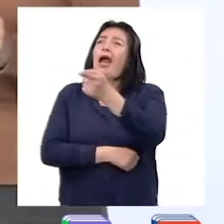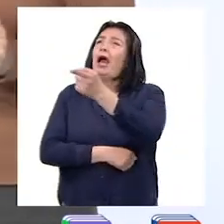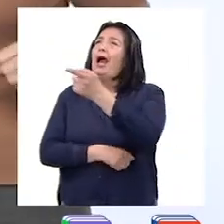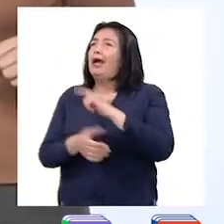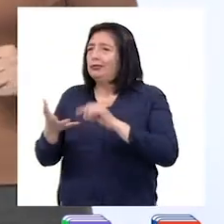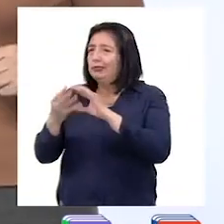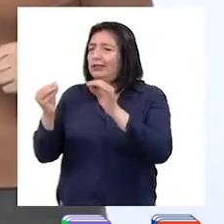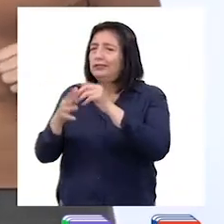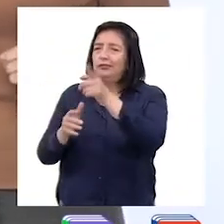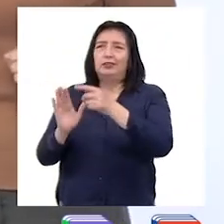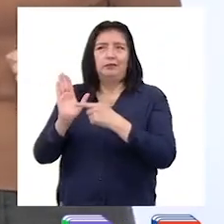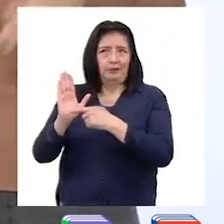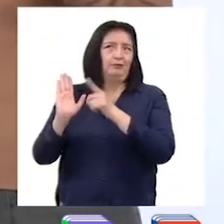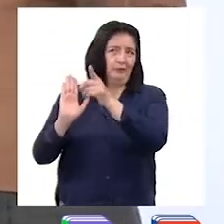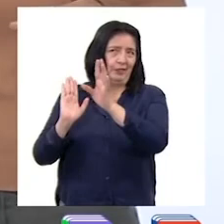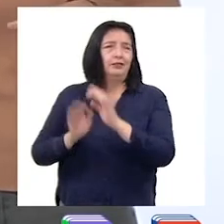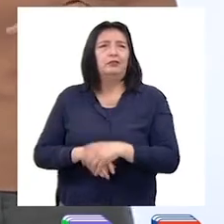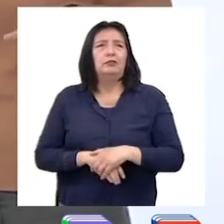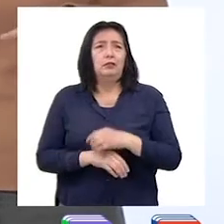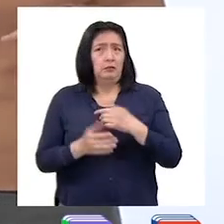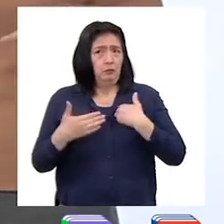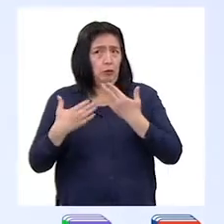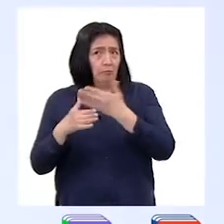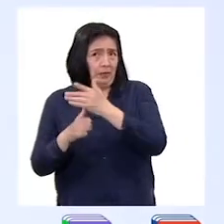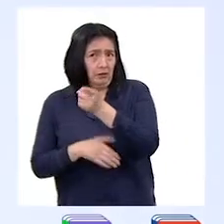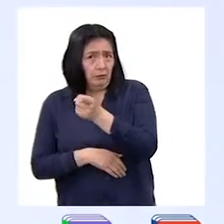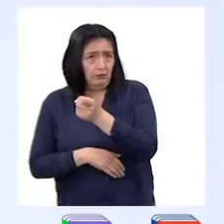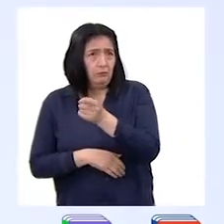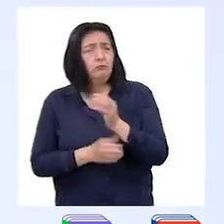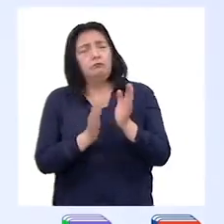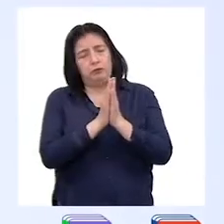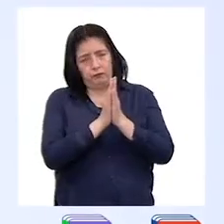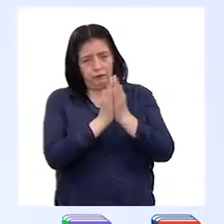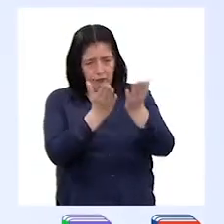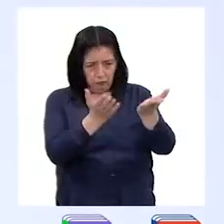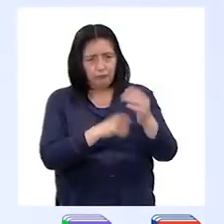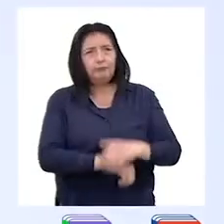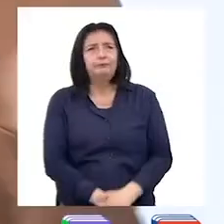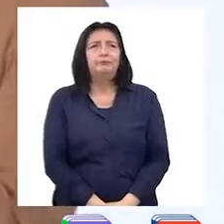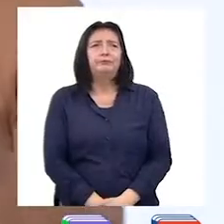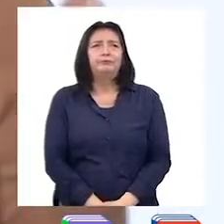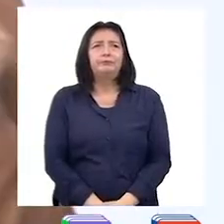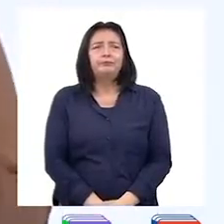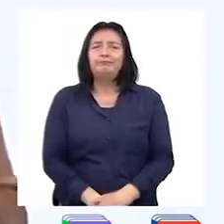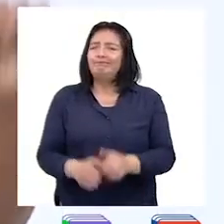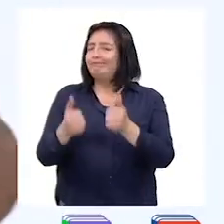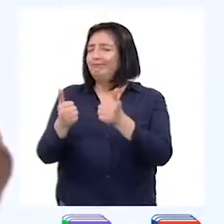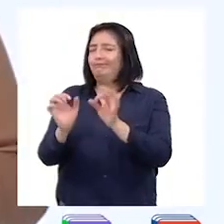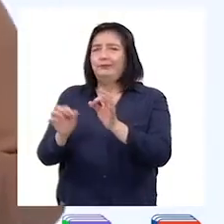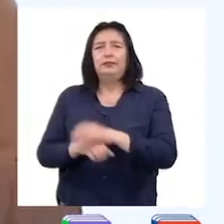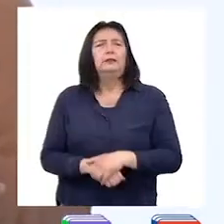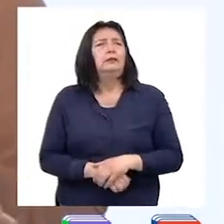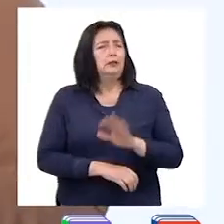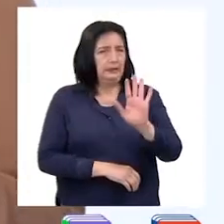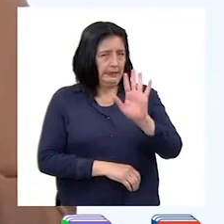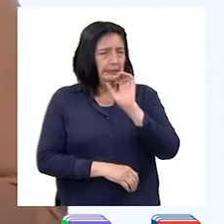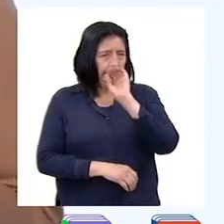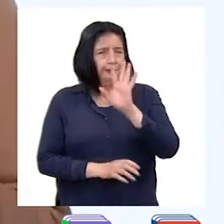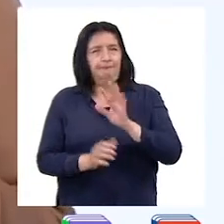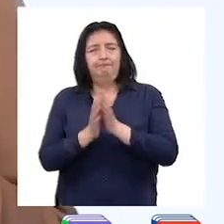una historia para ilustrar esto, profesor. ¿La puedo compartir? Por favor, adelante. Genial. Y dice